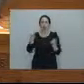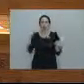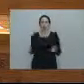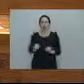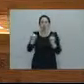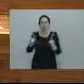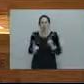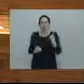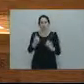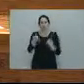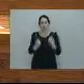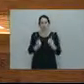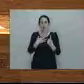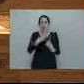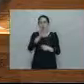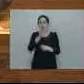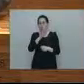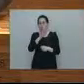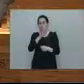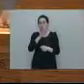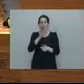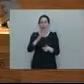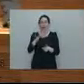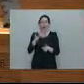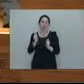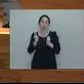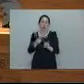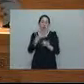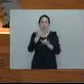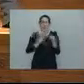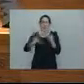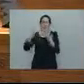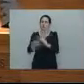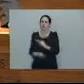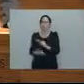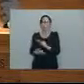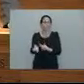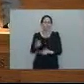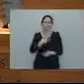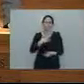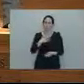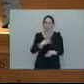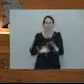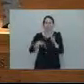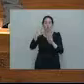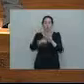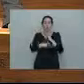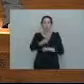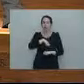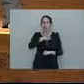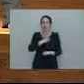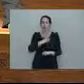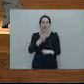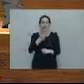que puedan poner en riesgo la continuidad de esa prestación. Además, la normativa española no establece ninguna garantía de